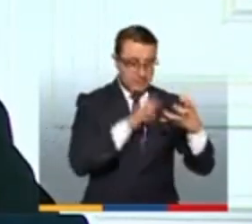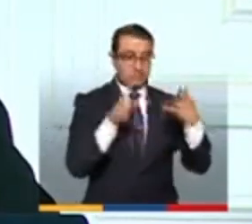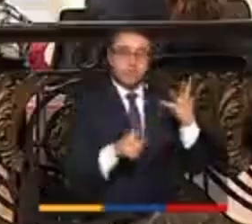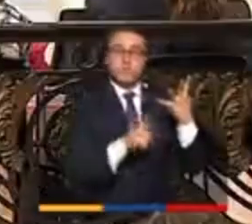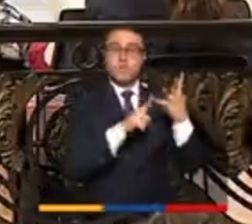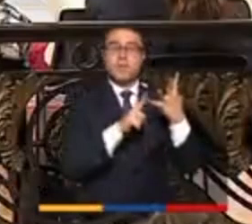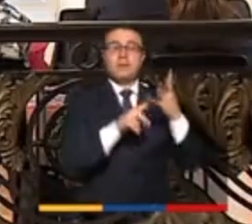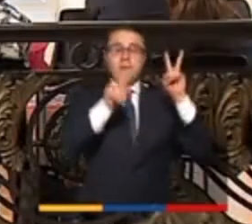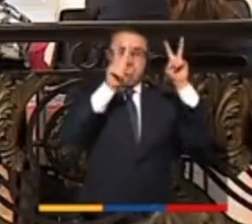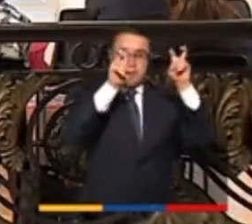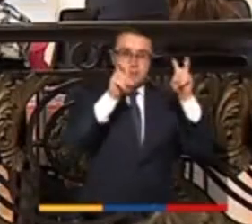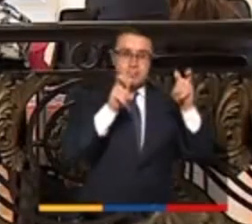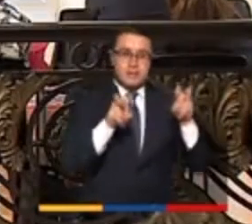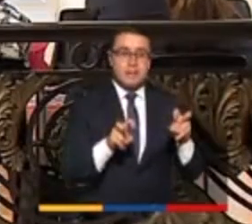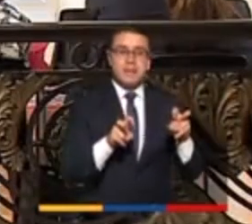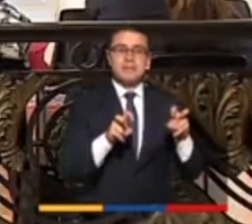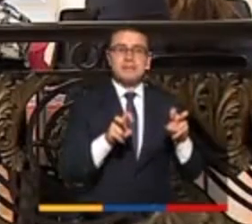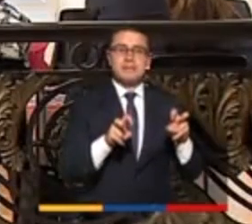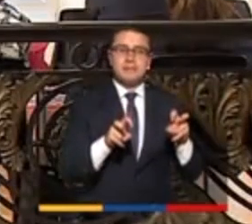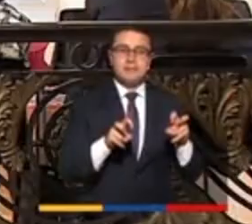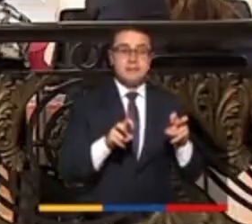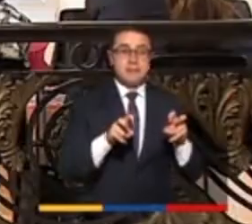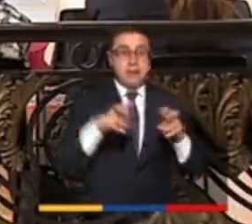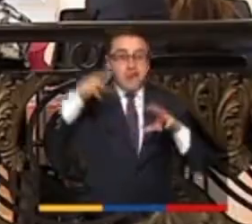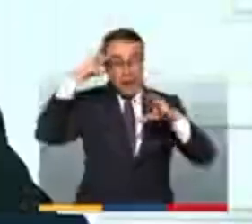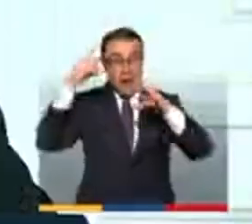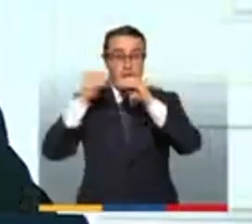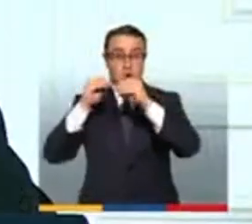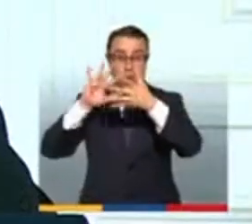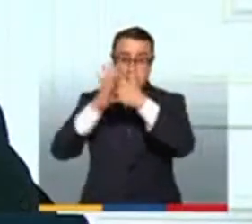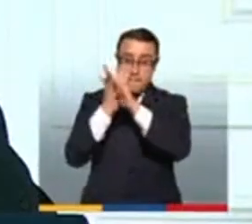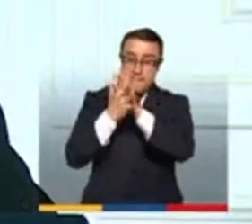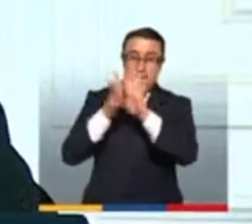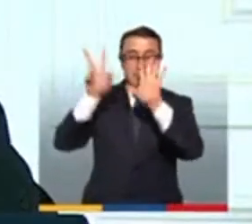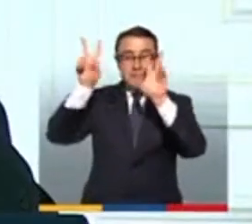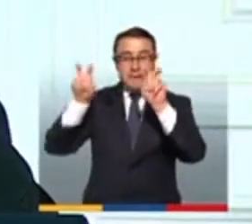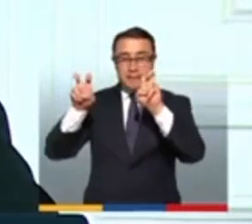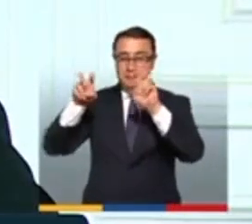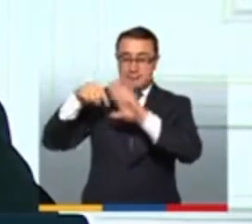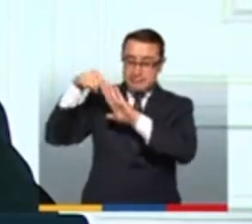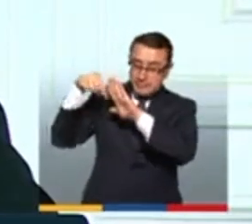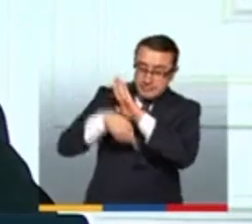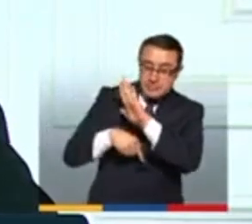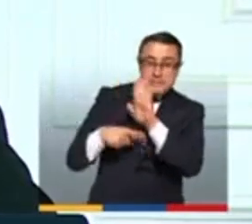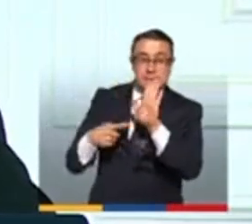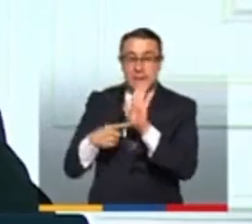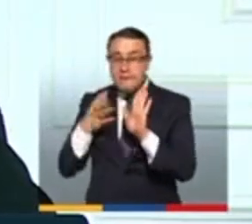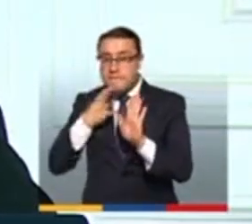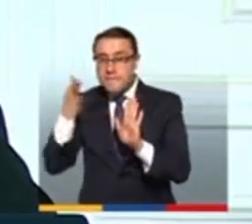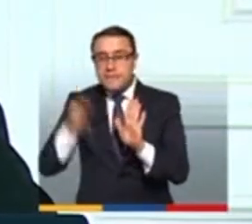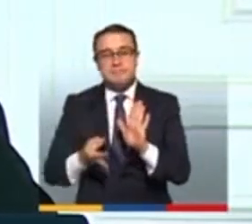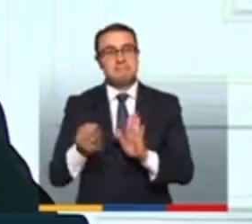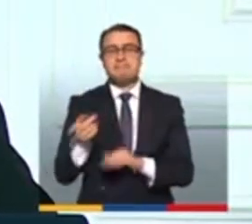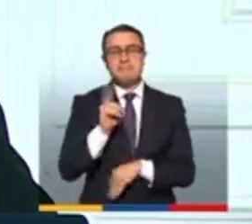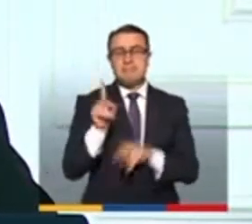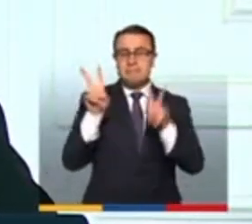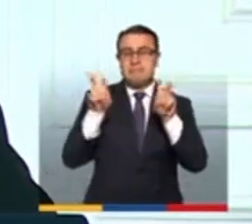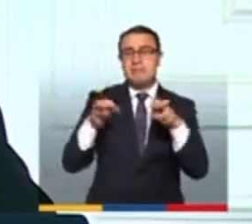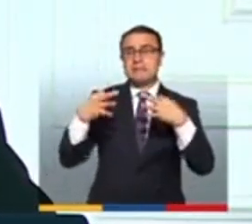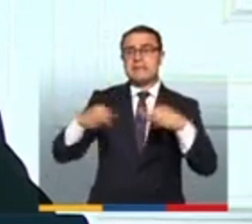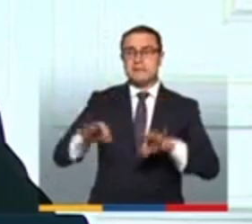tocan temas marginales de los acuerdos de paz. Voy a poner un ejemplo.